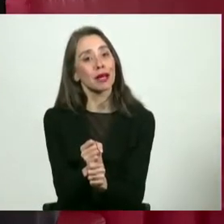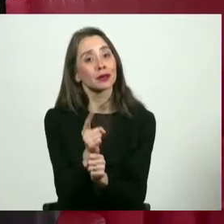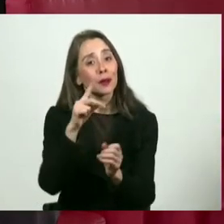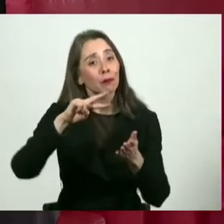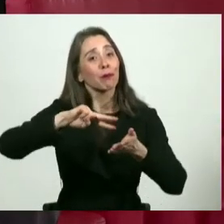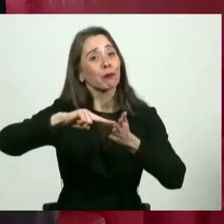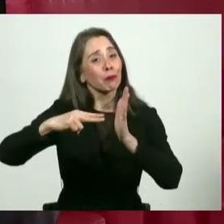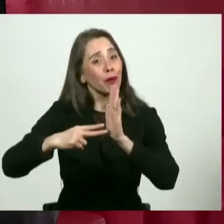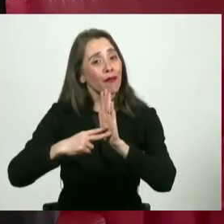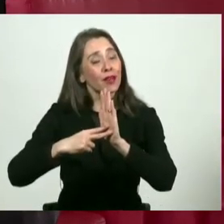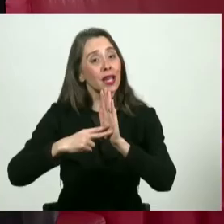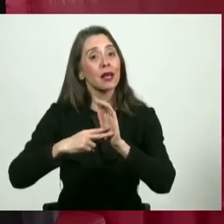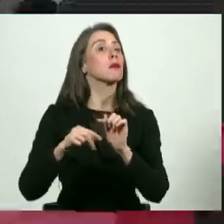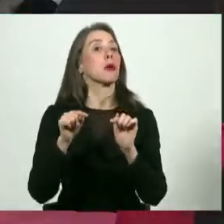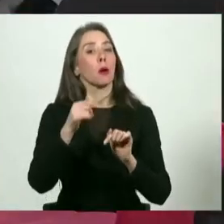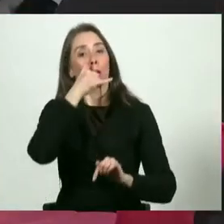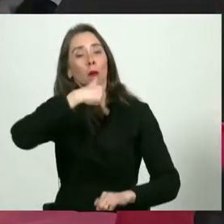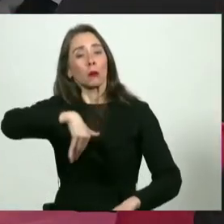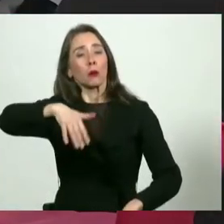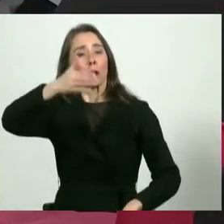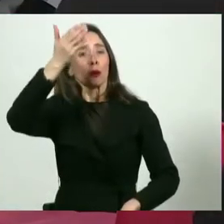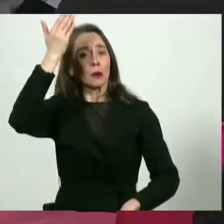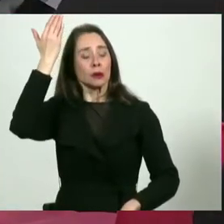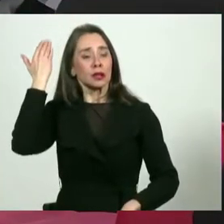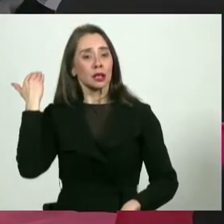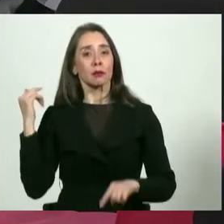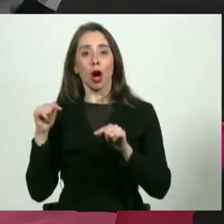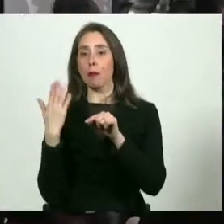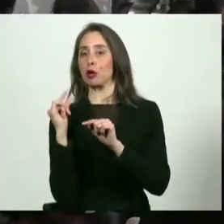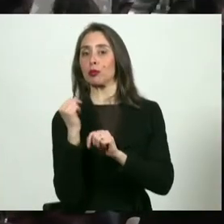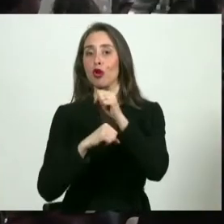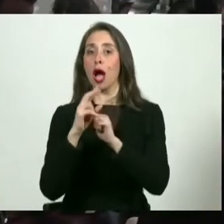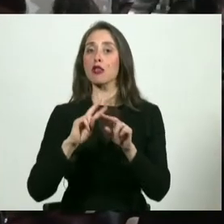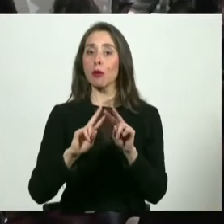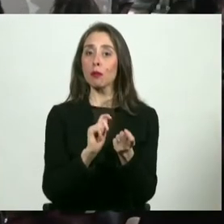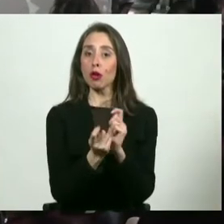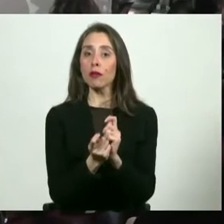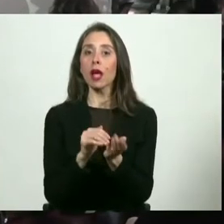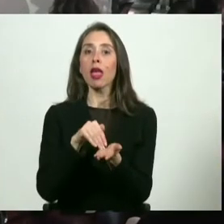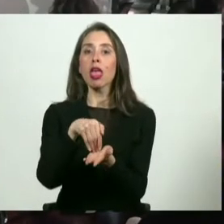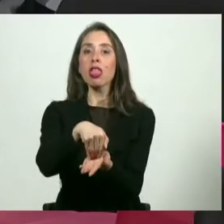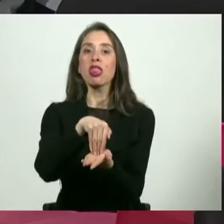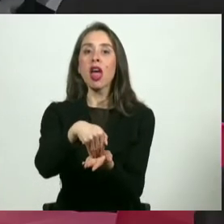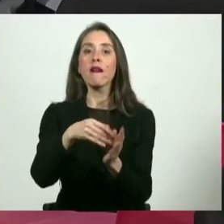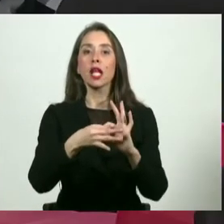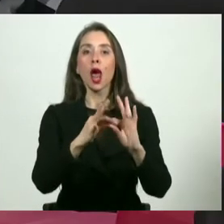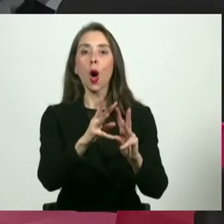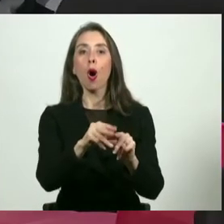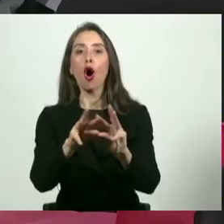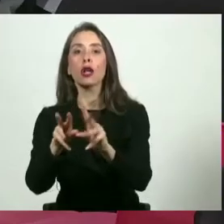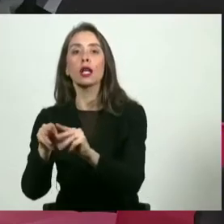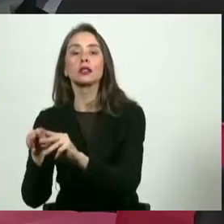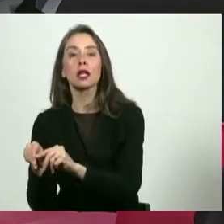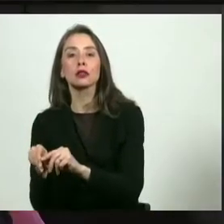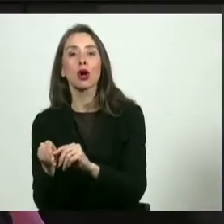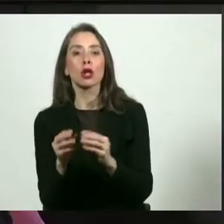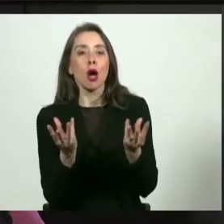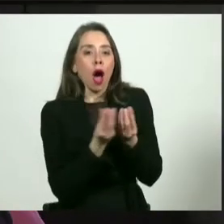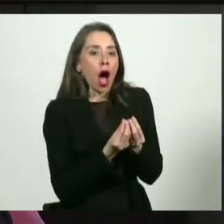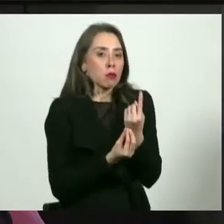que ha tenido también este mundo durante mucho tiempo, y que en el último tiempo ha sido corrigiendo, es la debilidad de las organizaciones. La atomización,